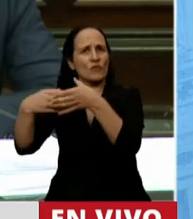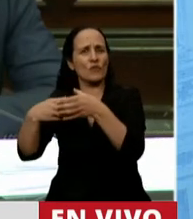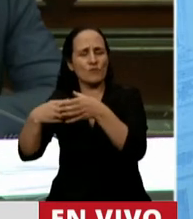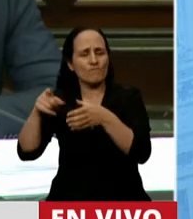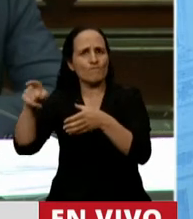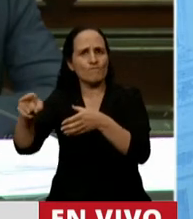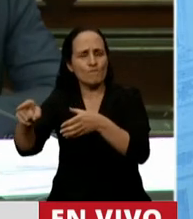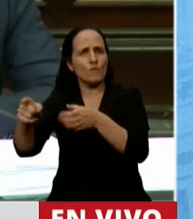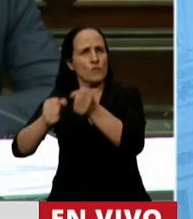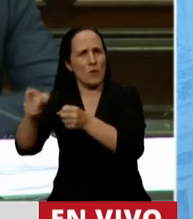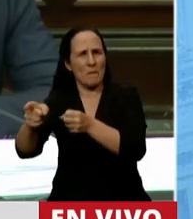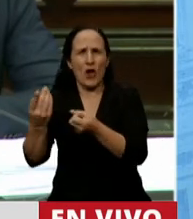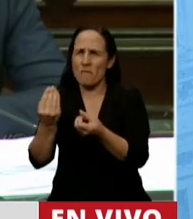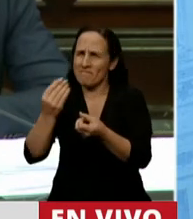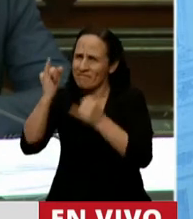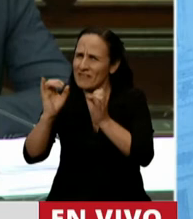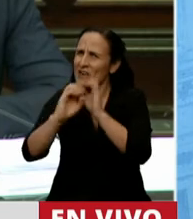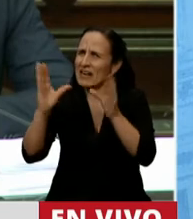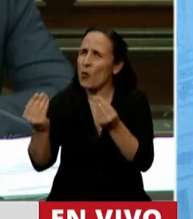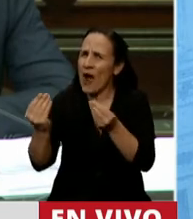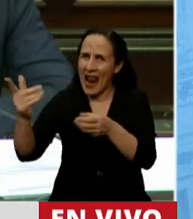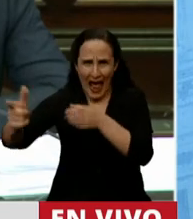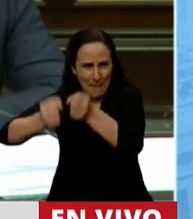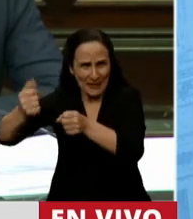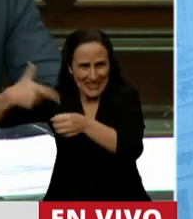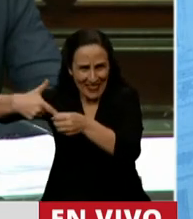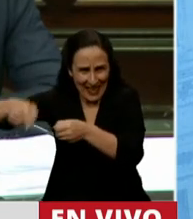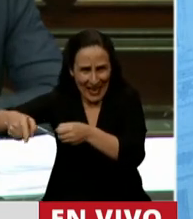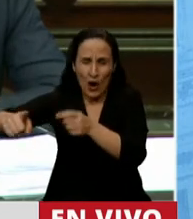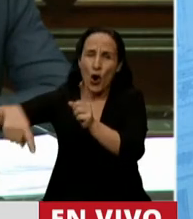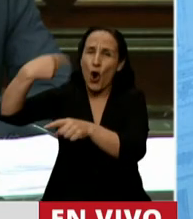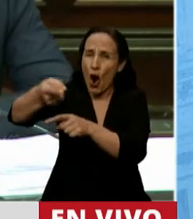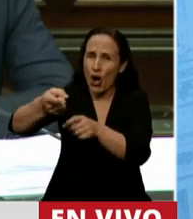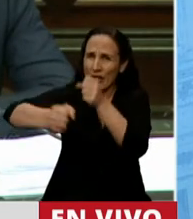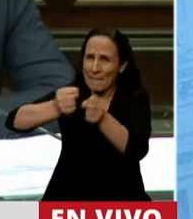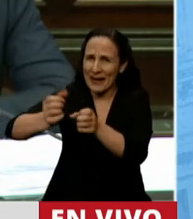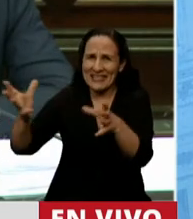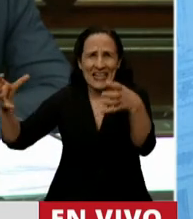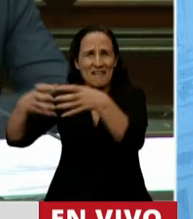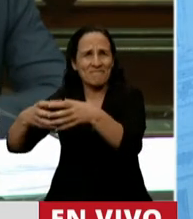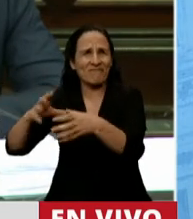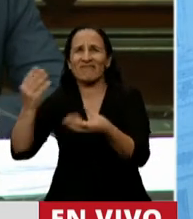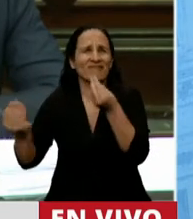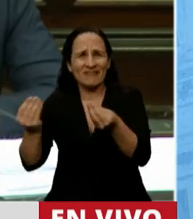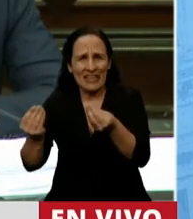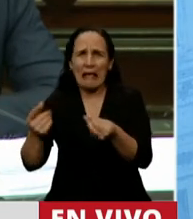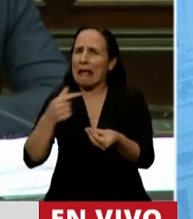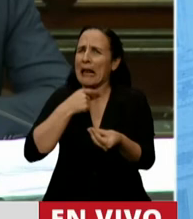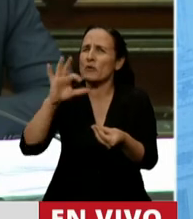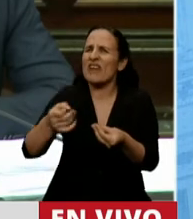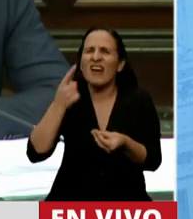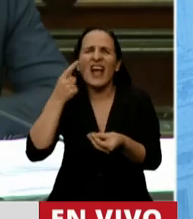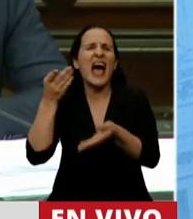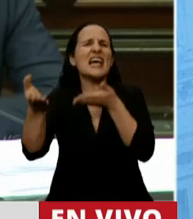hay poca claridad sobre a qué empresa, si a la empresa de combustibles o a otra empresa de grupo, que también nos gustaría saber de qué manera lo asesoró, con